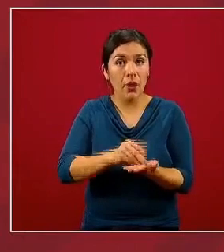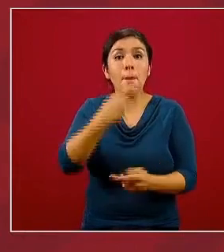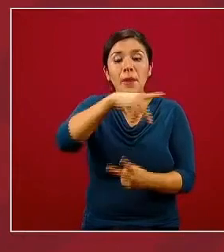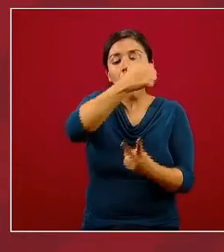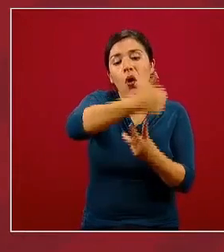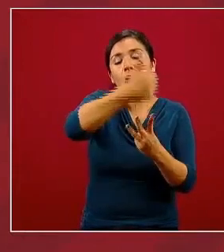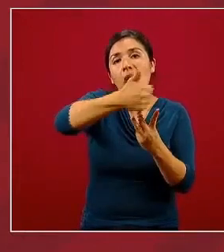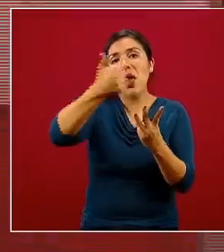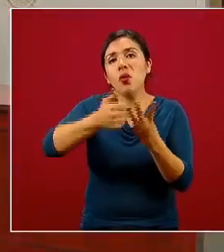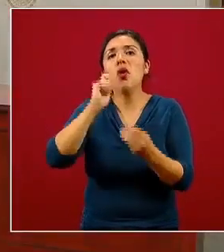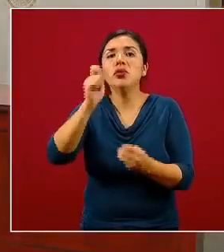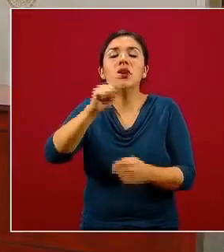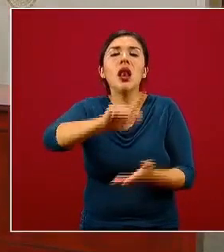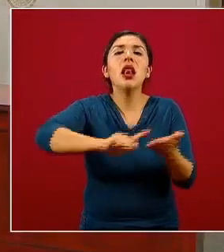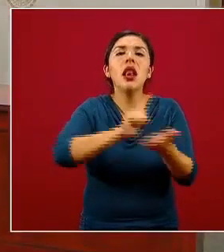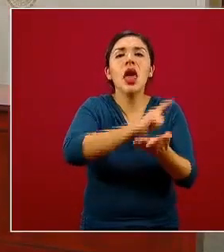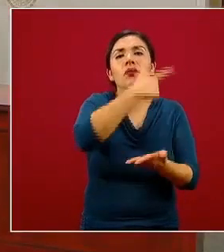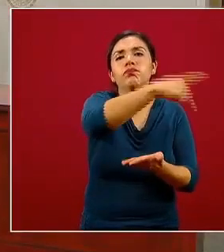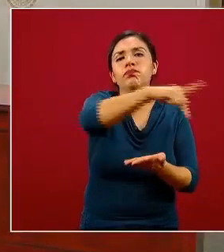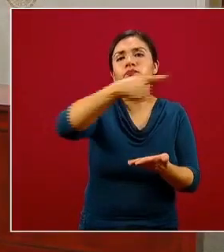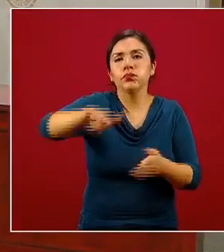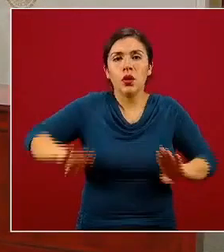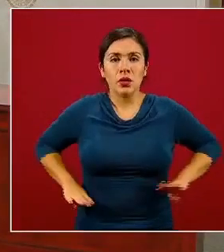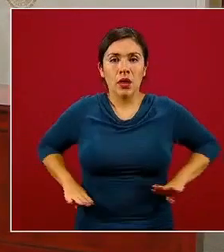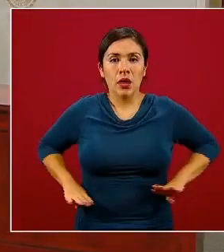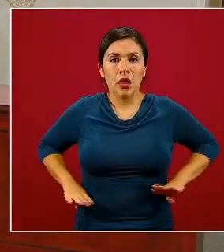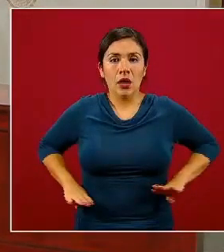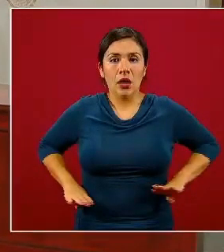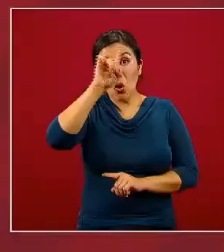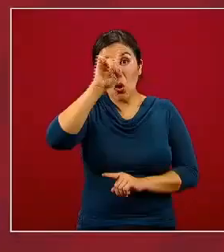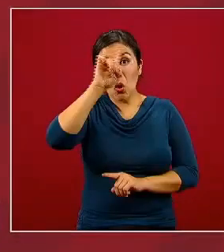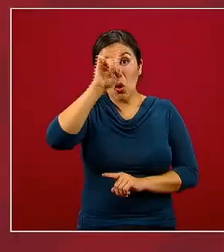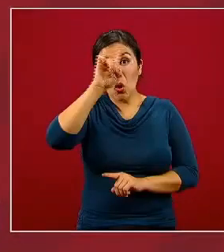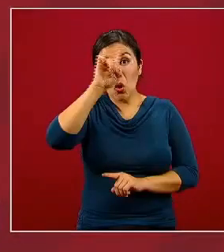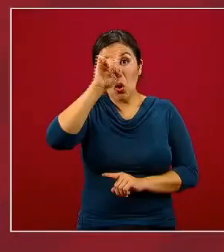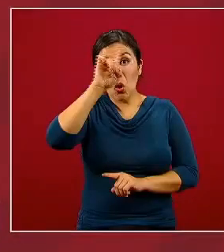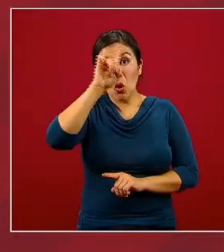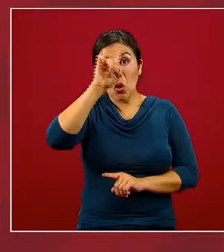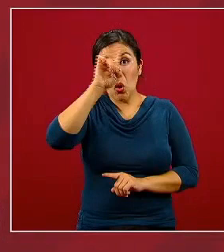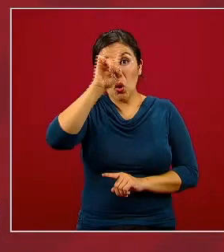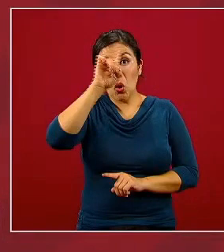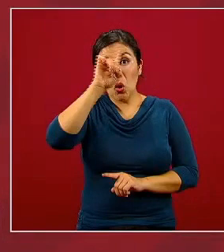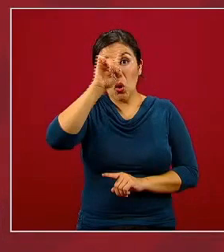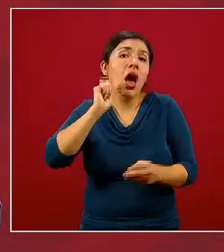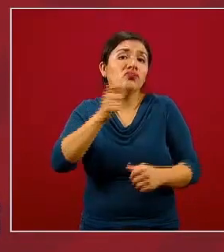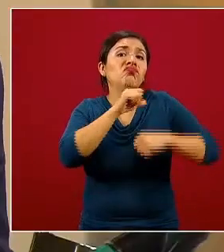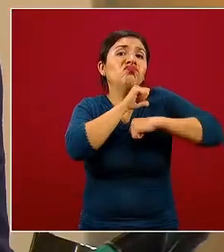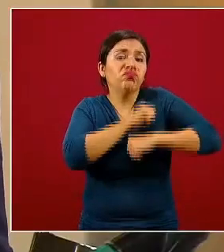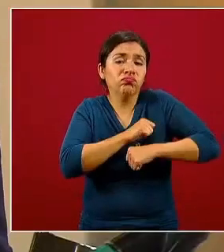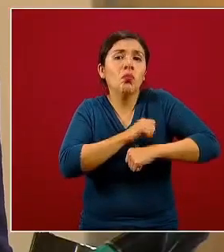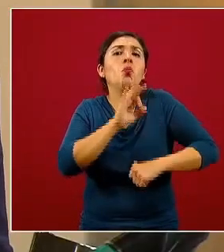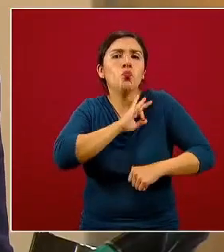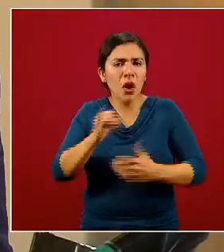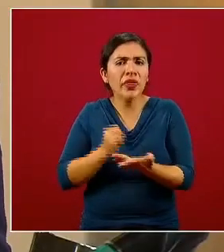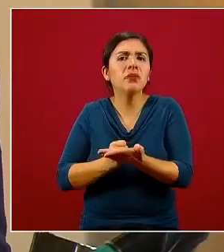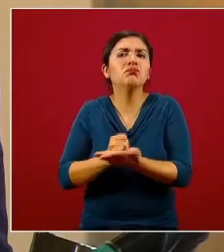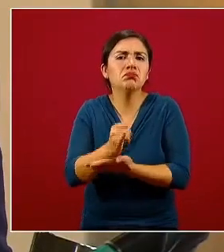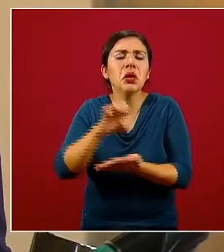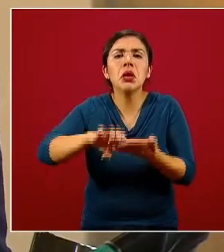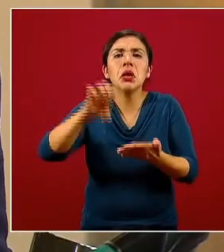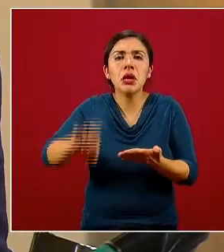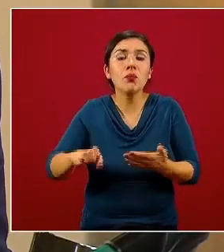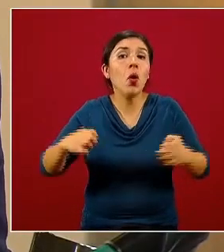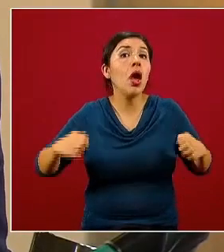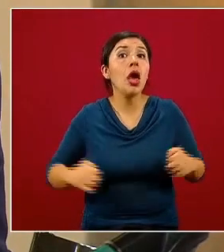las facultades legales que le corresponden. El Consejo de Salubridad General tiene como facultades, entre varias otras, el declarar, por ejemplo, el